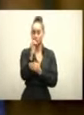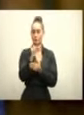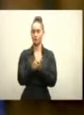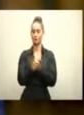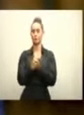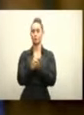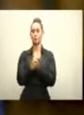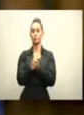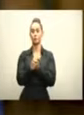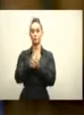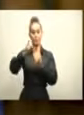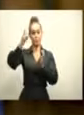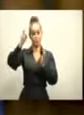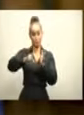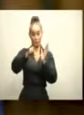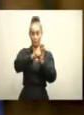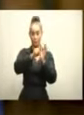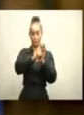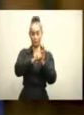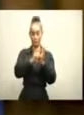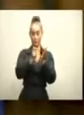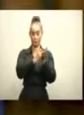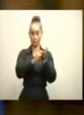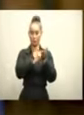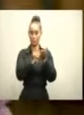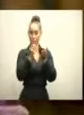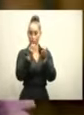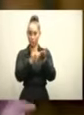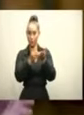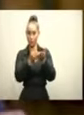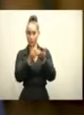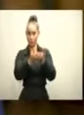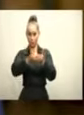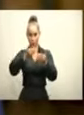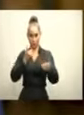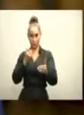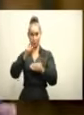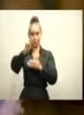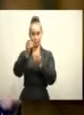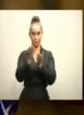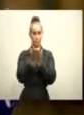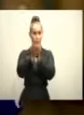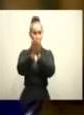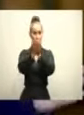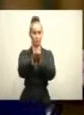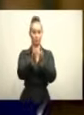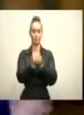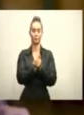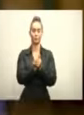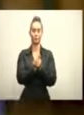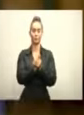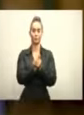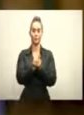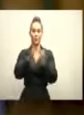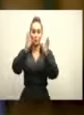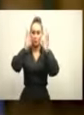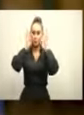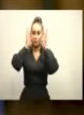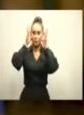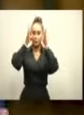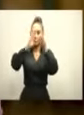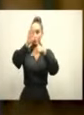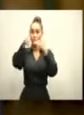presentar un proyecto de presupuesto antes del primero de octubre y así lo hicimos. Proyectamos todas las alternativas